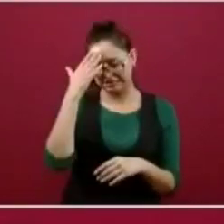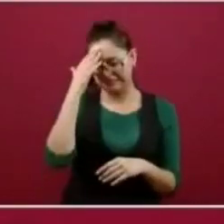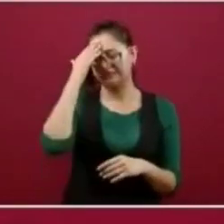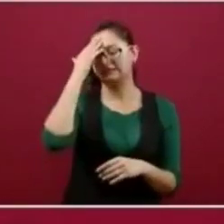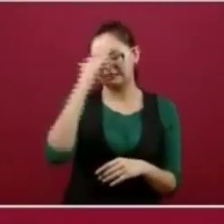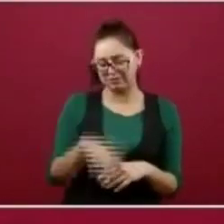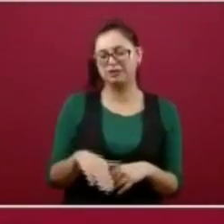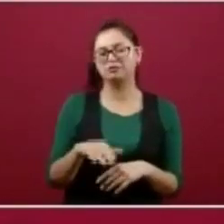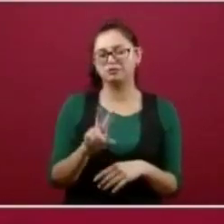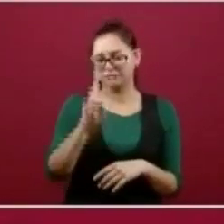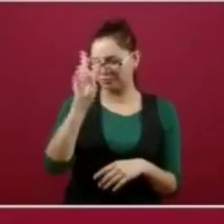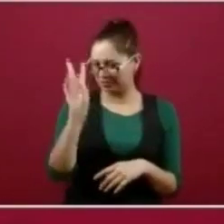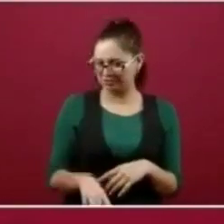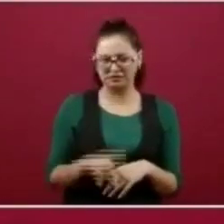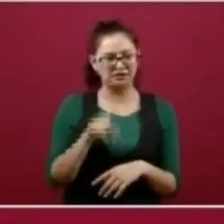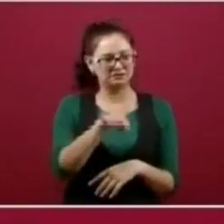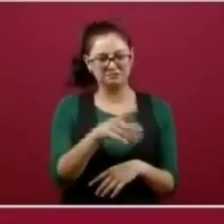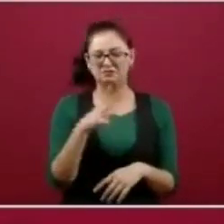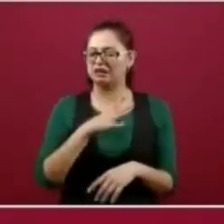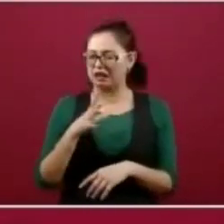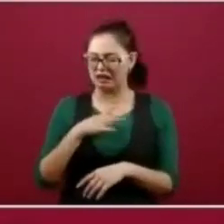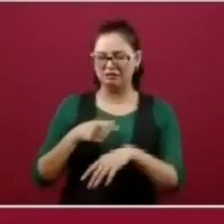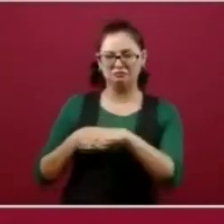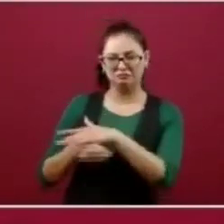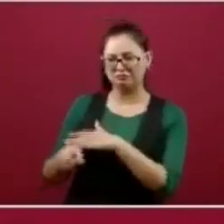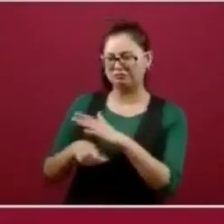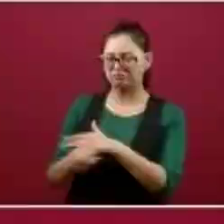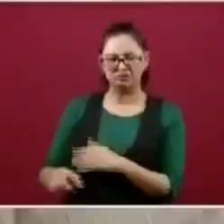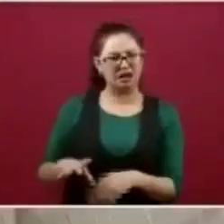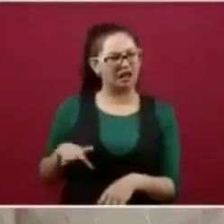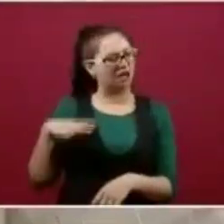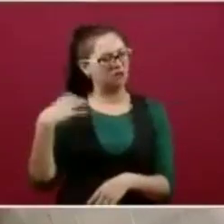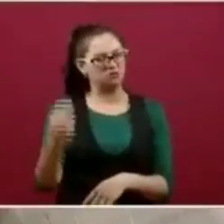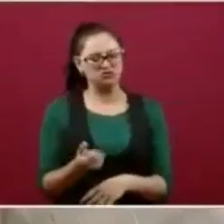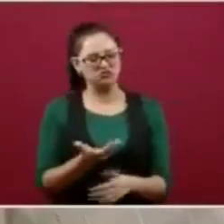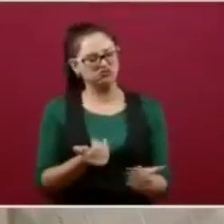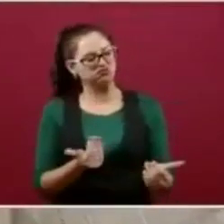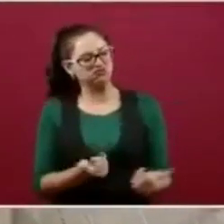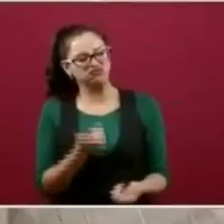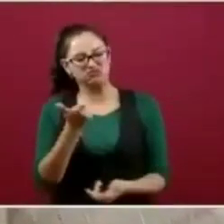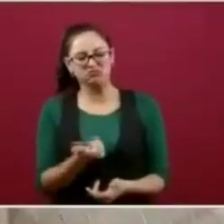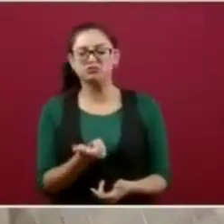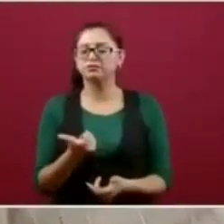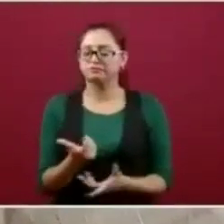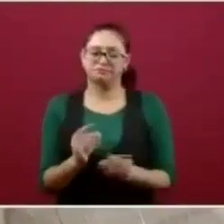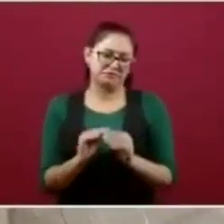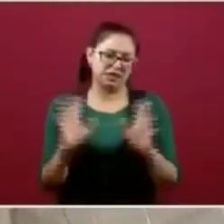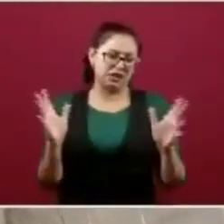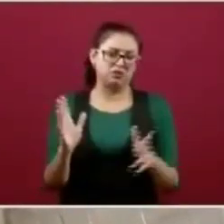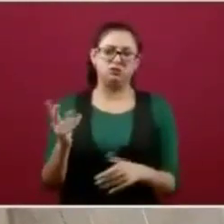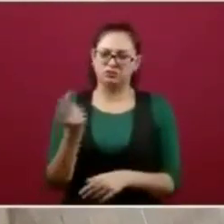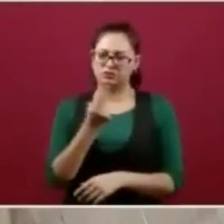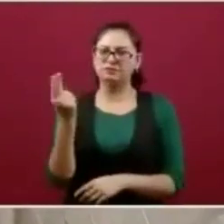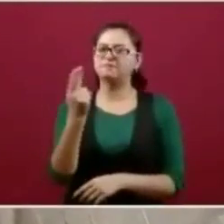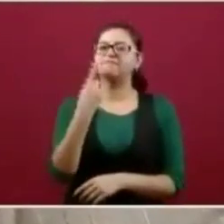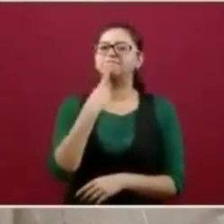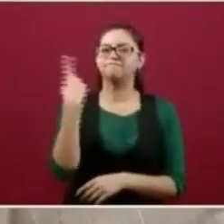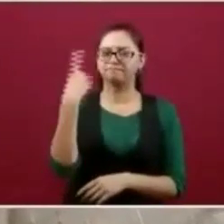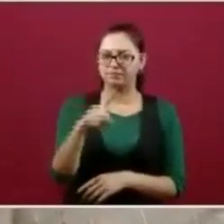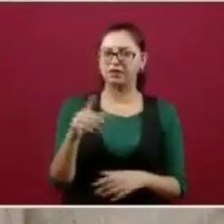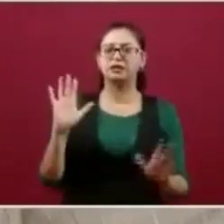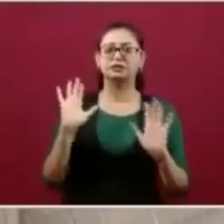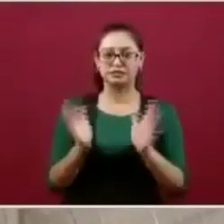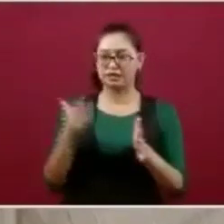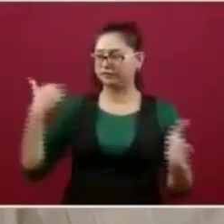extorsión que acaba de señalar la compañera periodista, la tenemos muy clara, vamos a presentar las denuncias correspondientes. Hemos presentado algunas